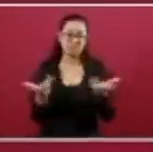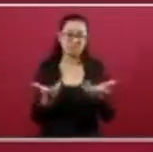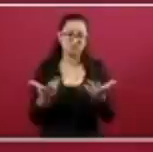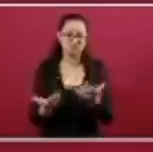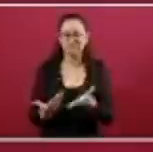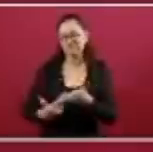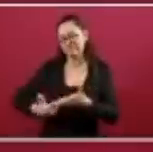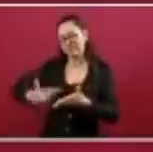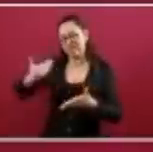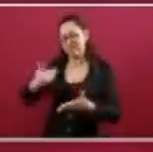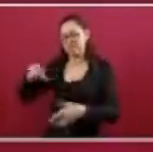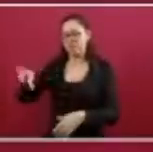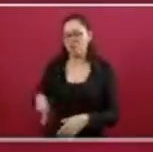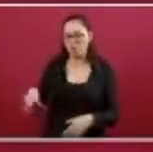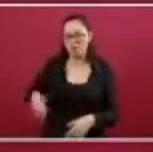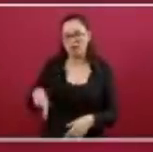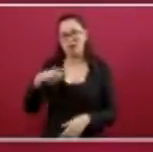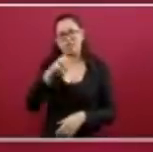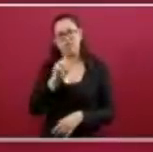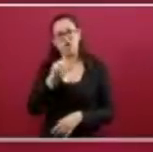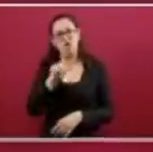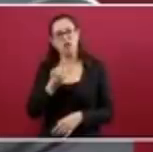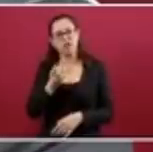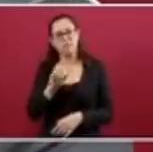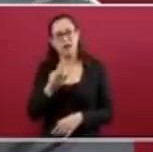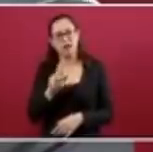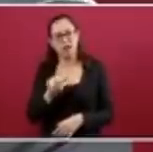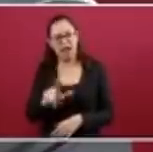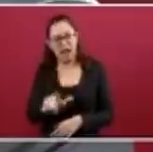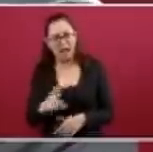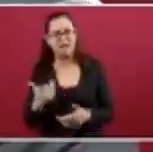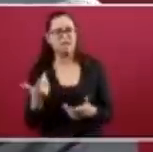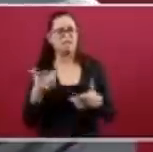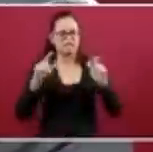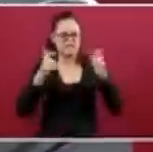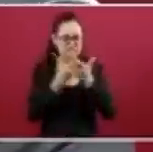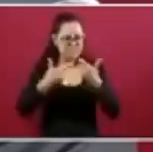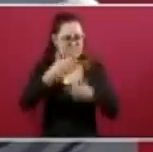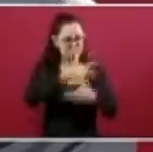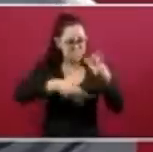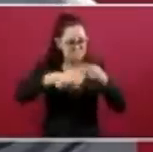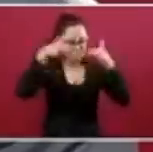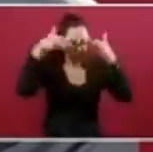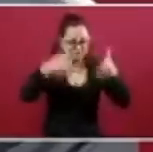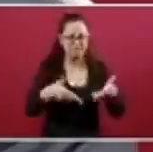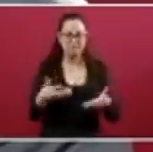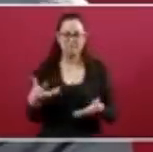la política de pillaje, que entre todos